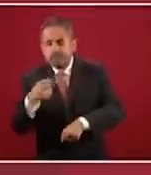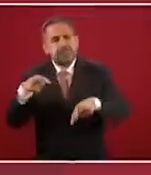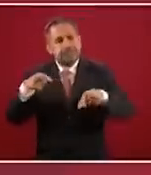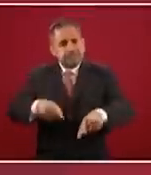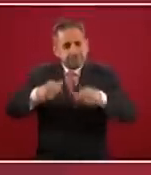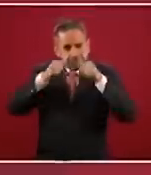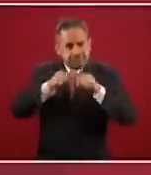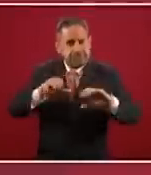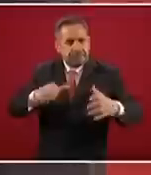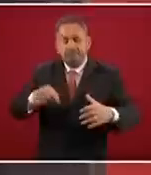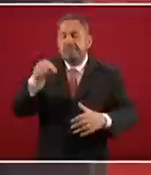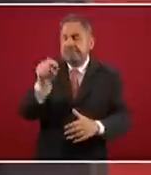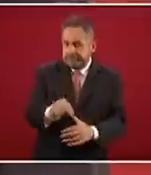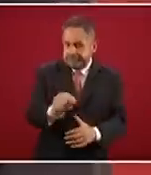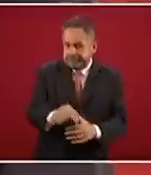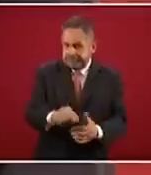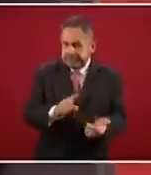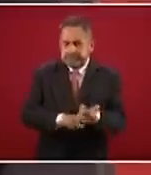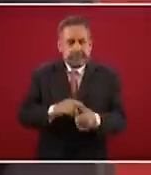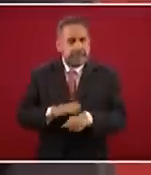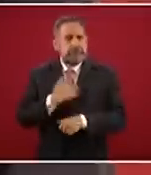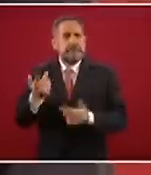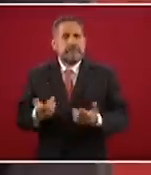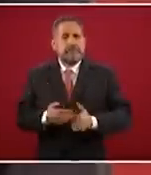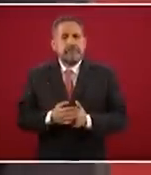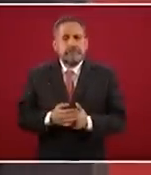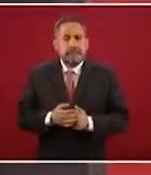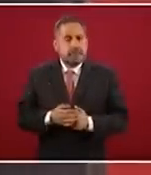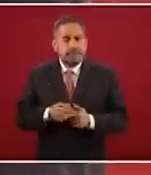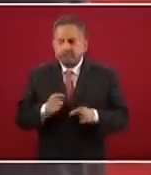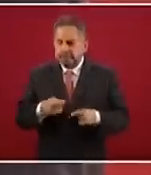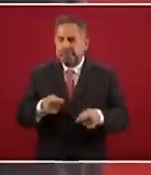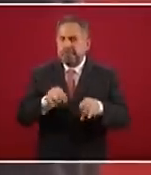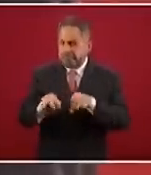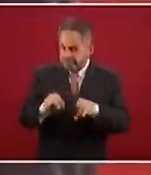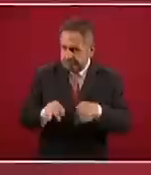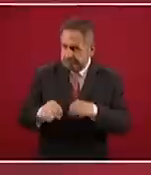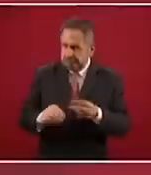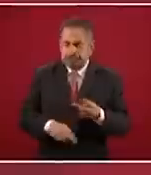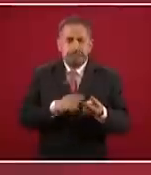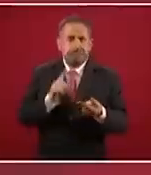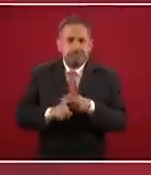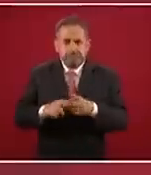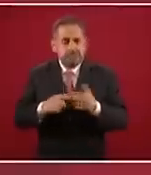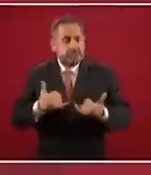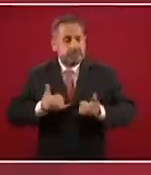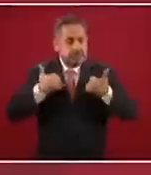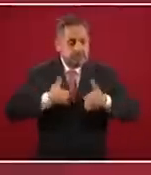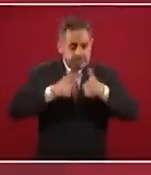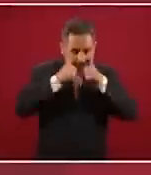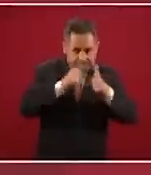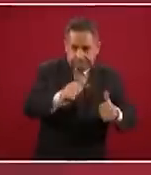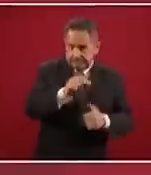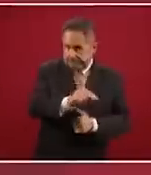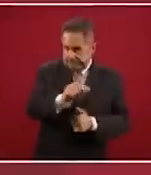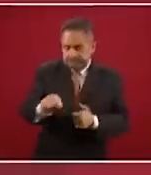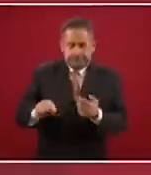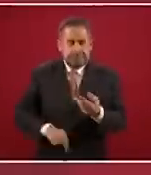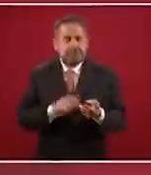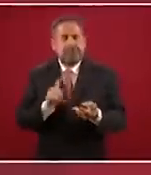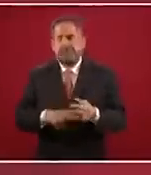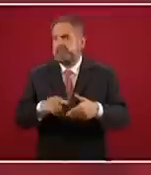el bienestar de la gente, que haya trabajo, que se atienda a los jóvenes, que